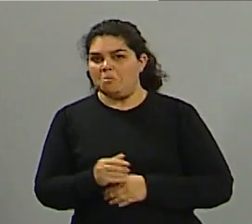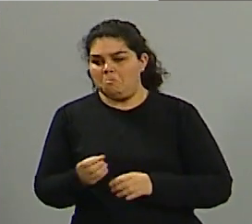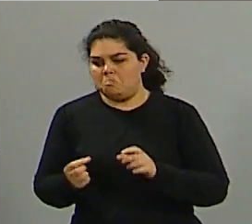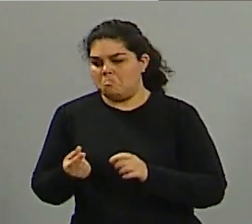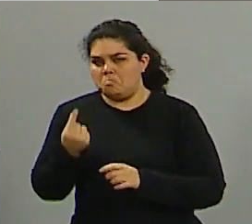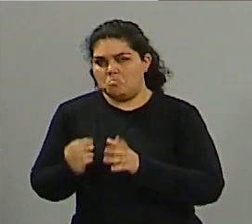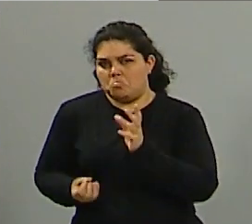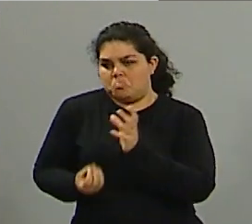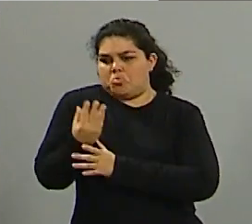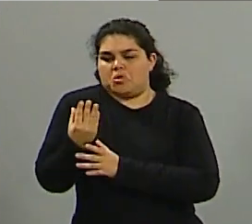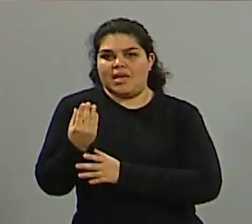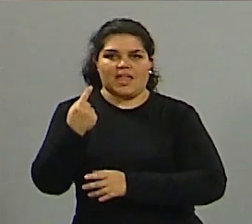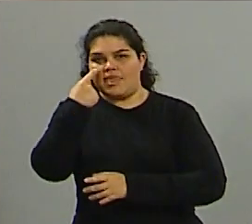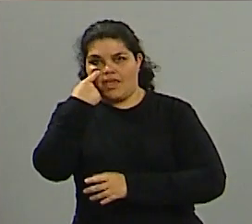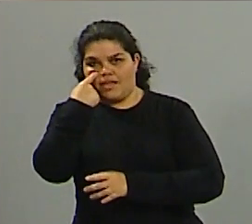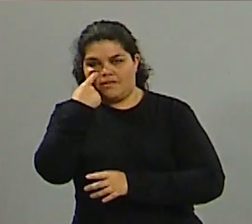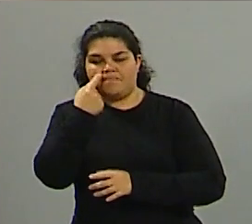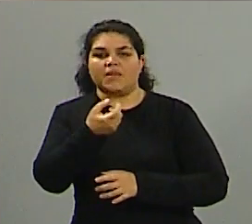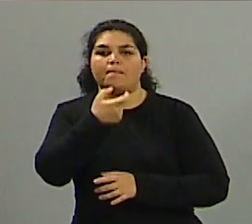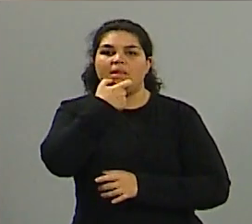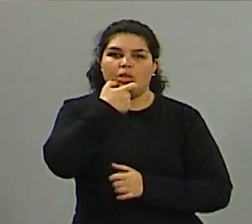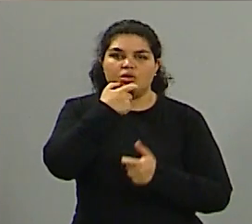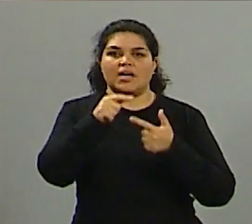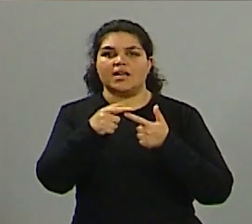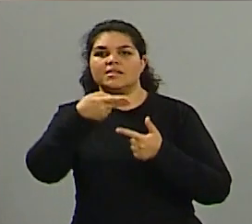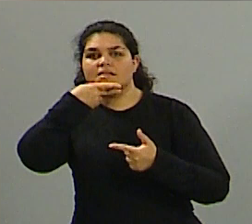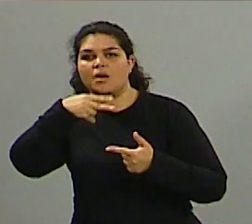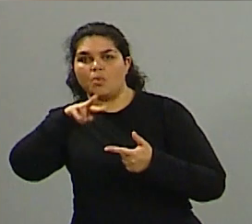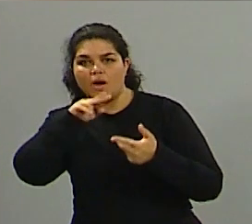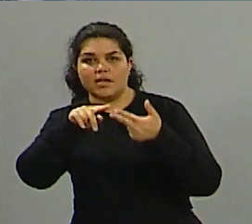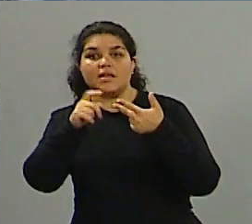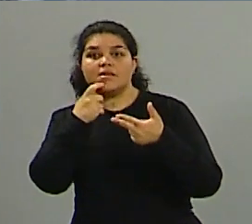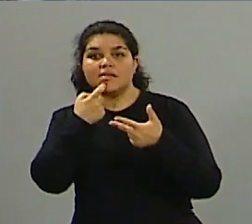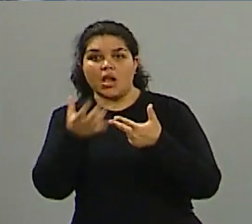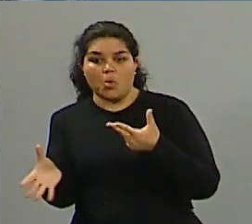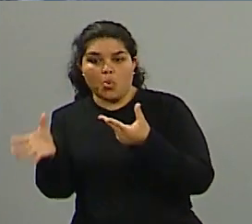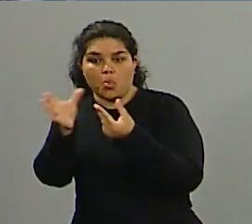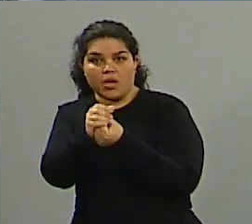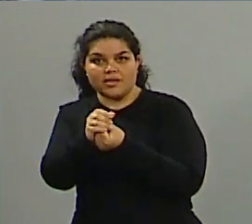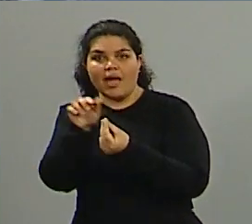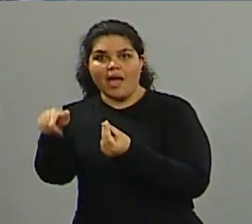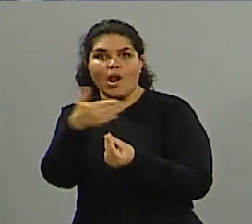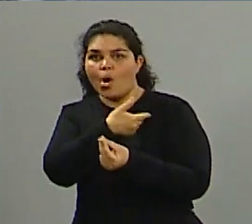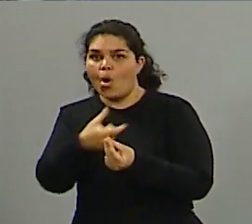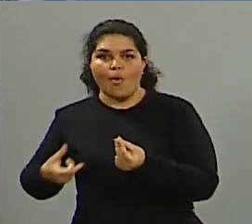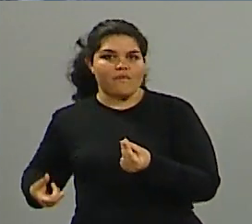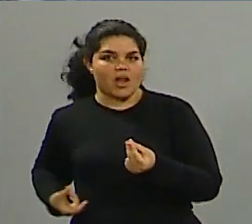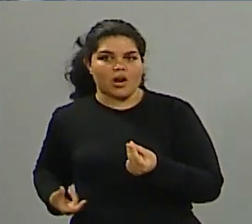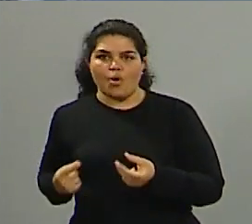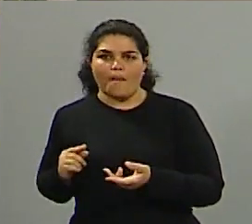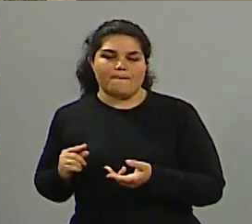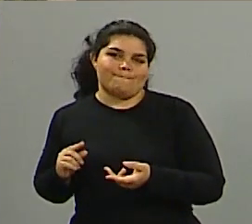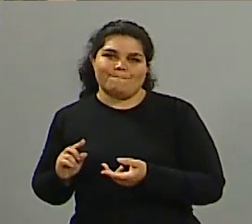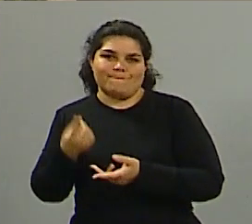intendencia, que eso conforma Mendoza, San Juan y San Luis, y es el flamante nuevo gobernador de la intendencia